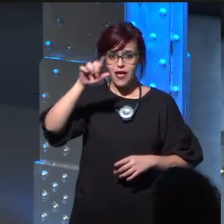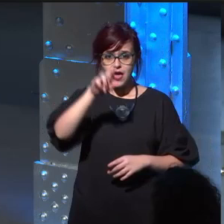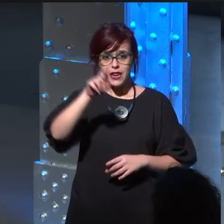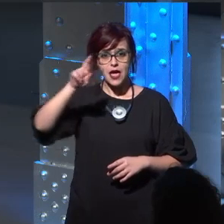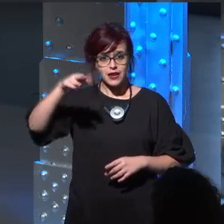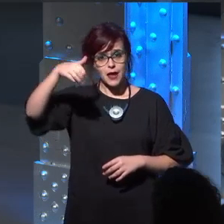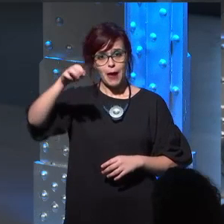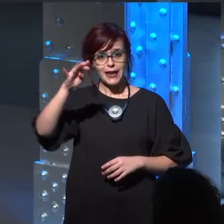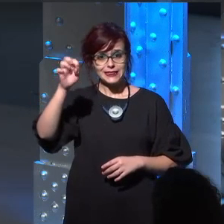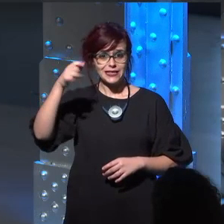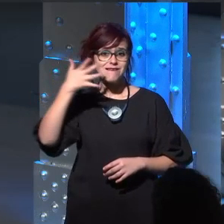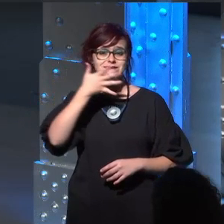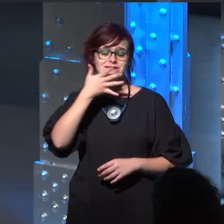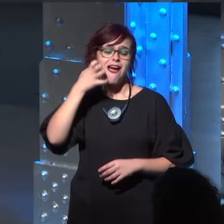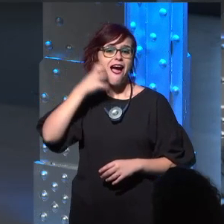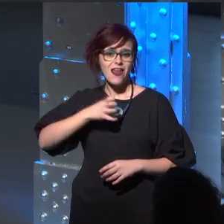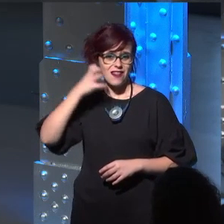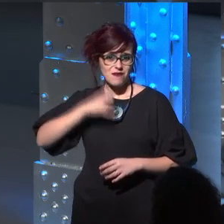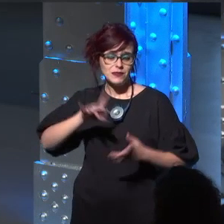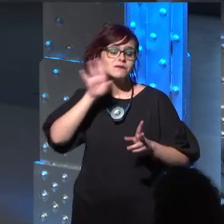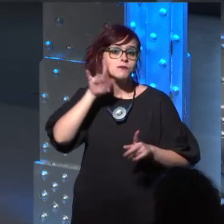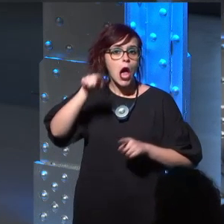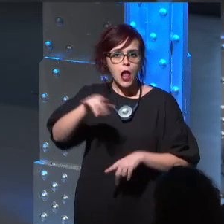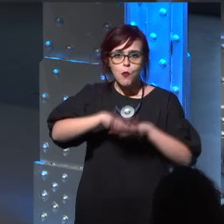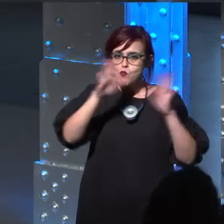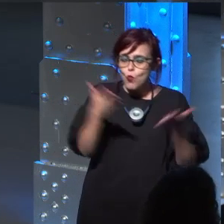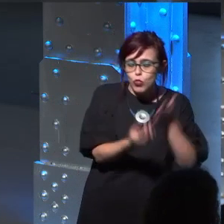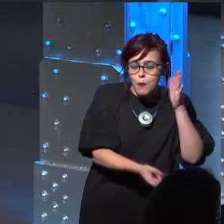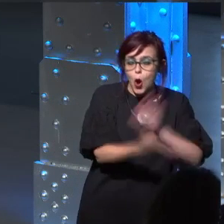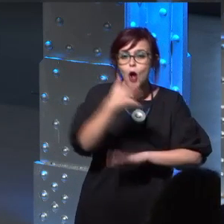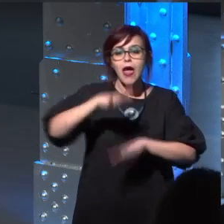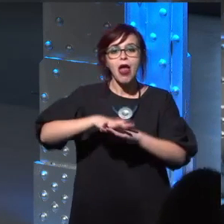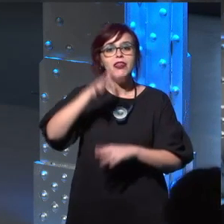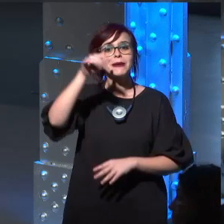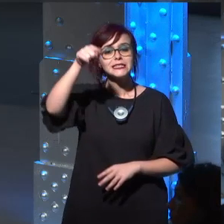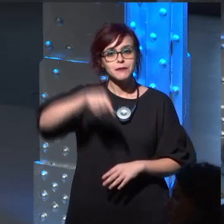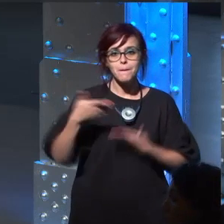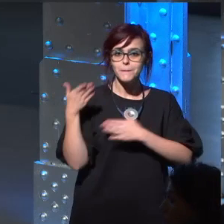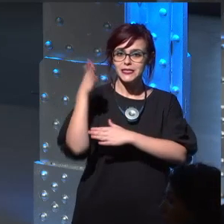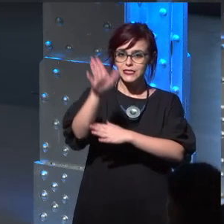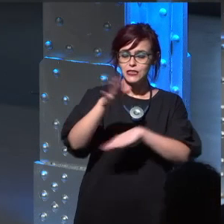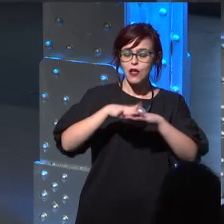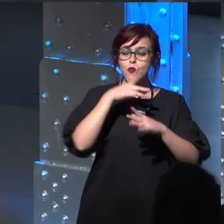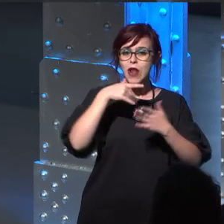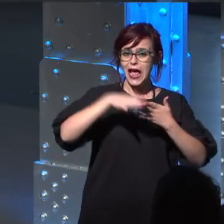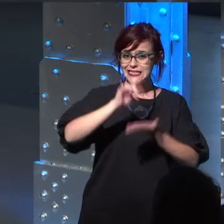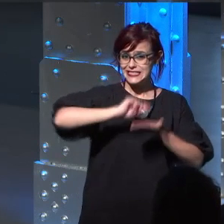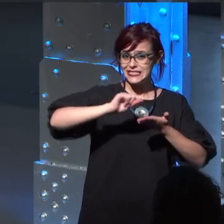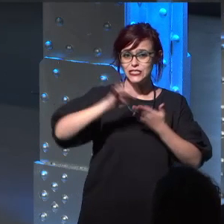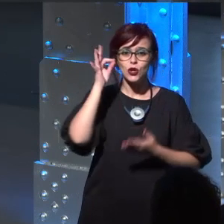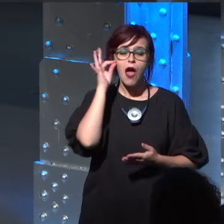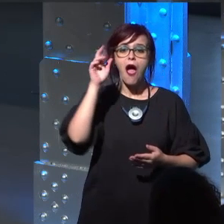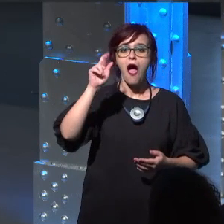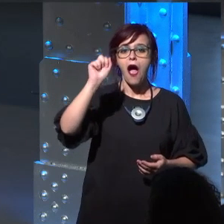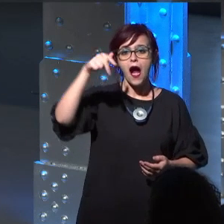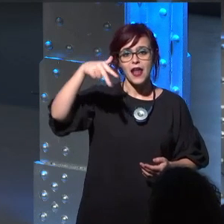creado por George R. Martin. And we have a great writer also here